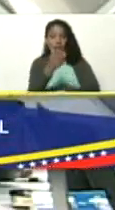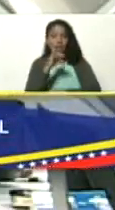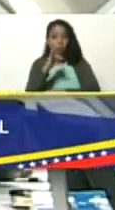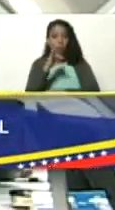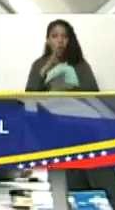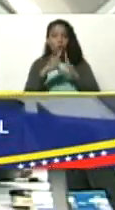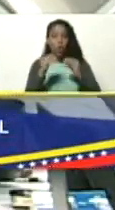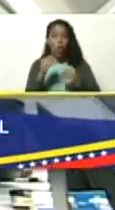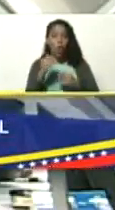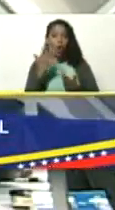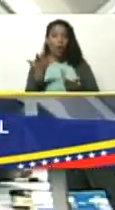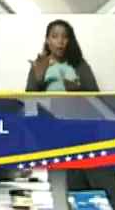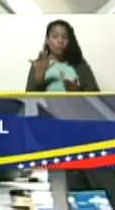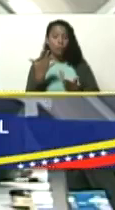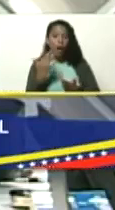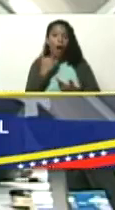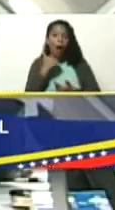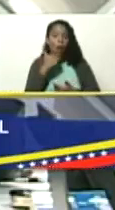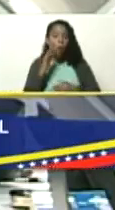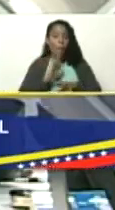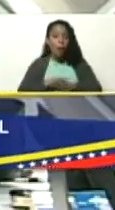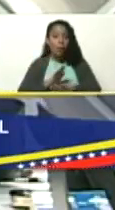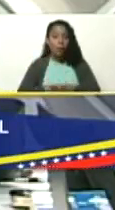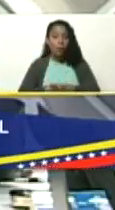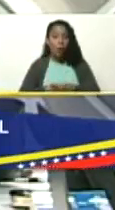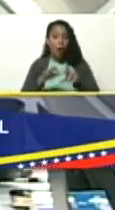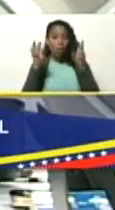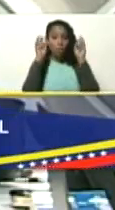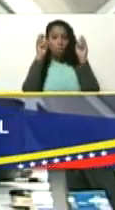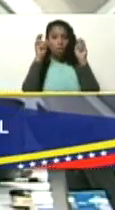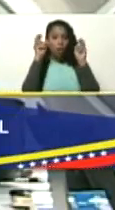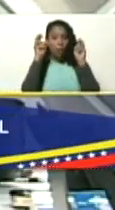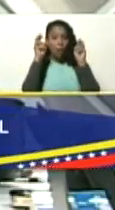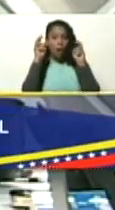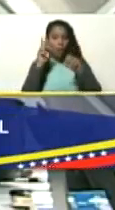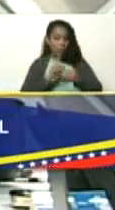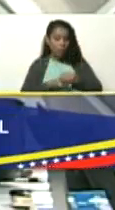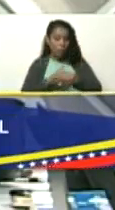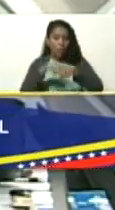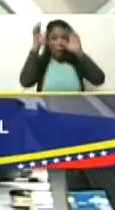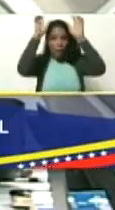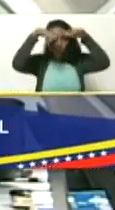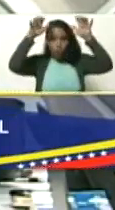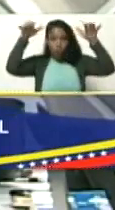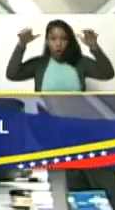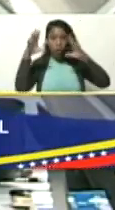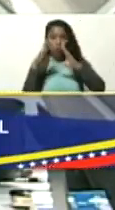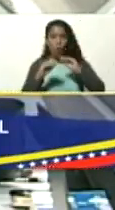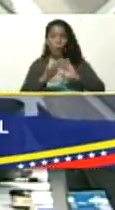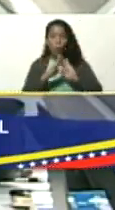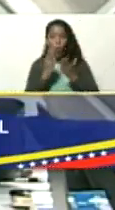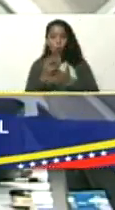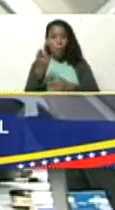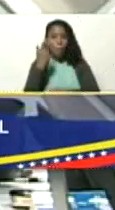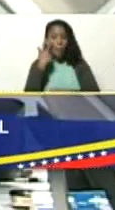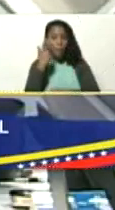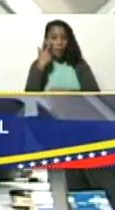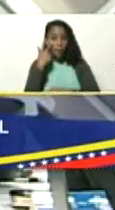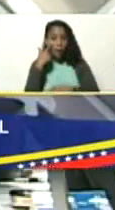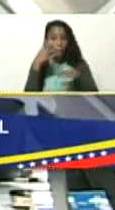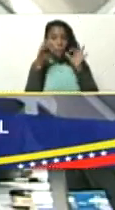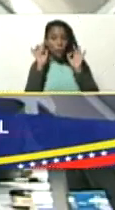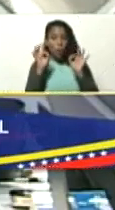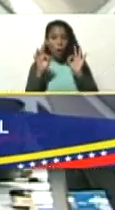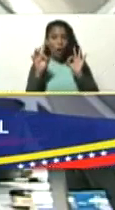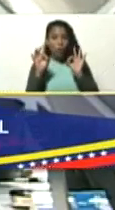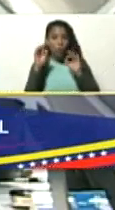todo lo que esté aconteciendo en relación al periodo de lluvia. Todo el mundo pendiente, mosca y